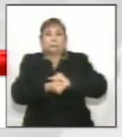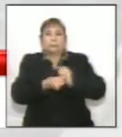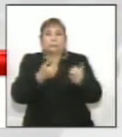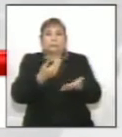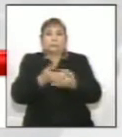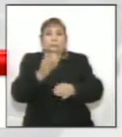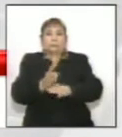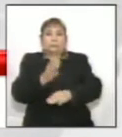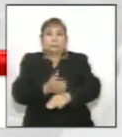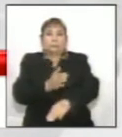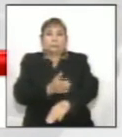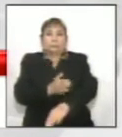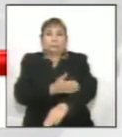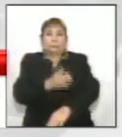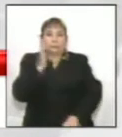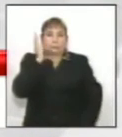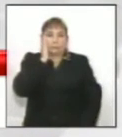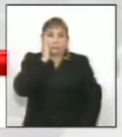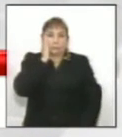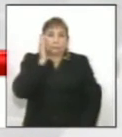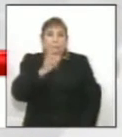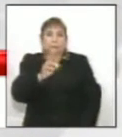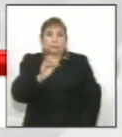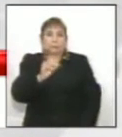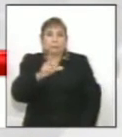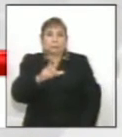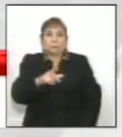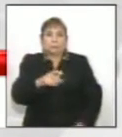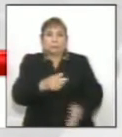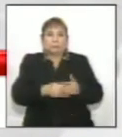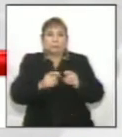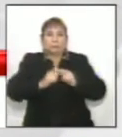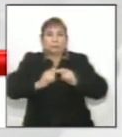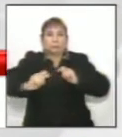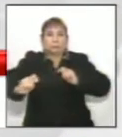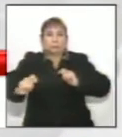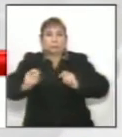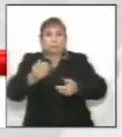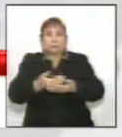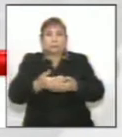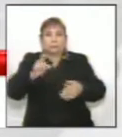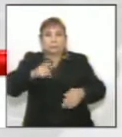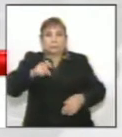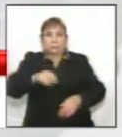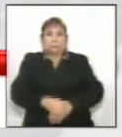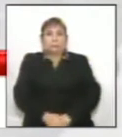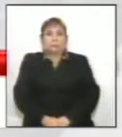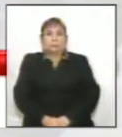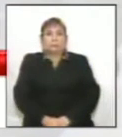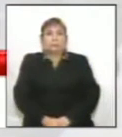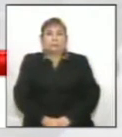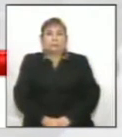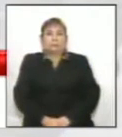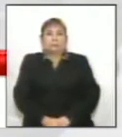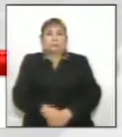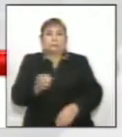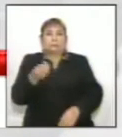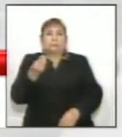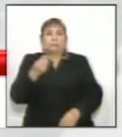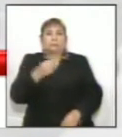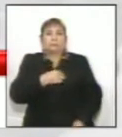para mejor, sabiendo su rol en los lugares más alejados y en la población más necesitada? ¿Por qué el